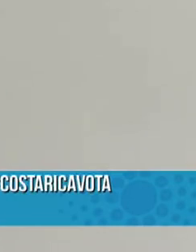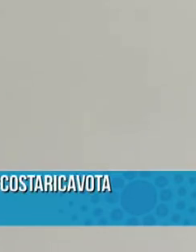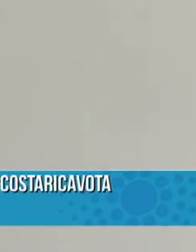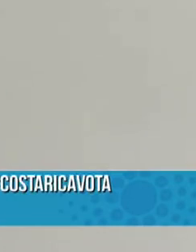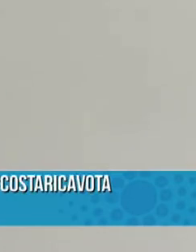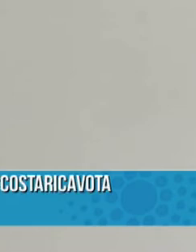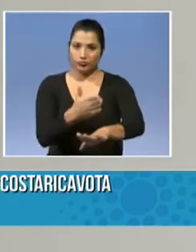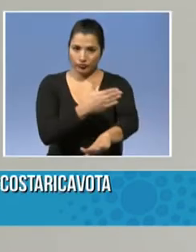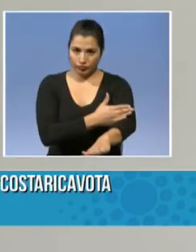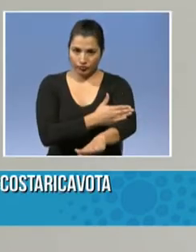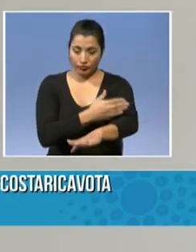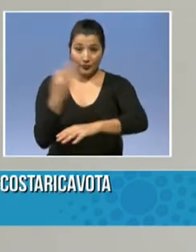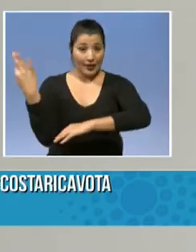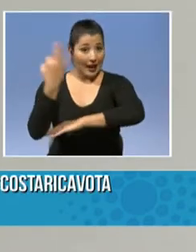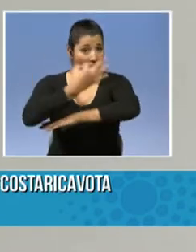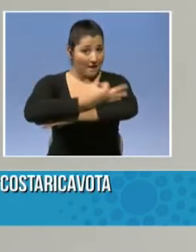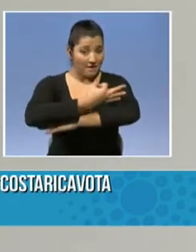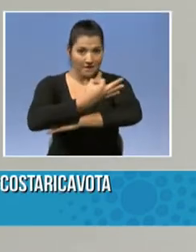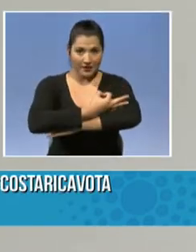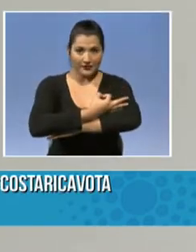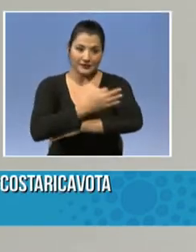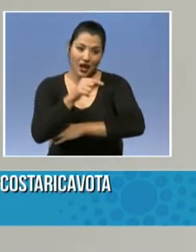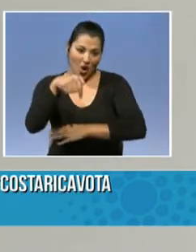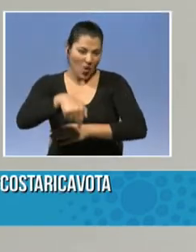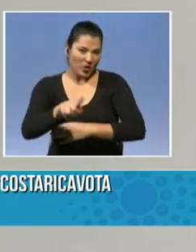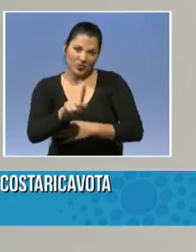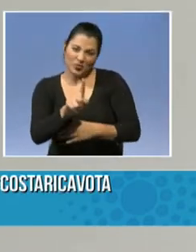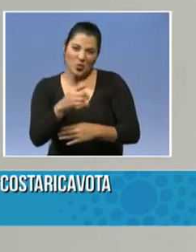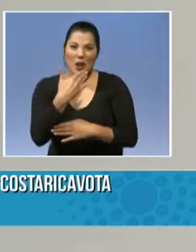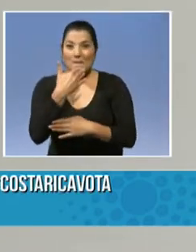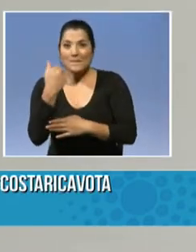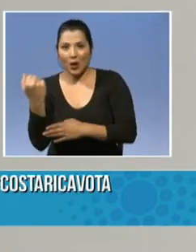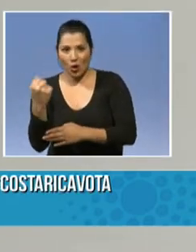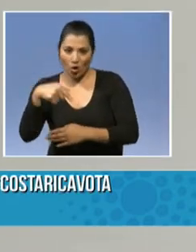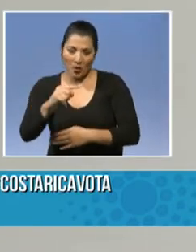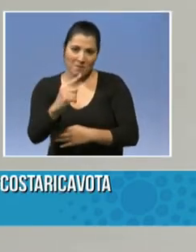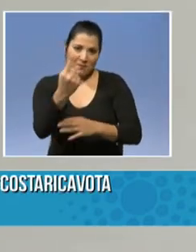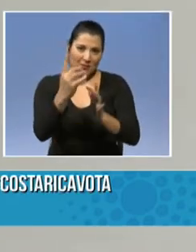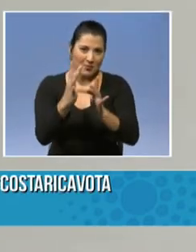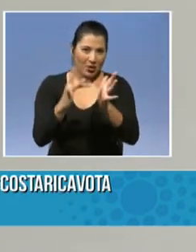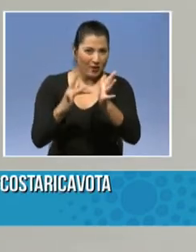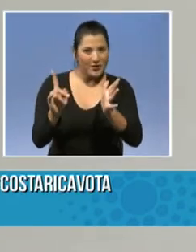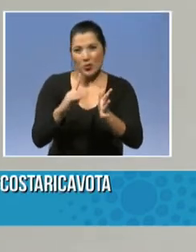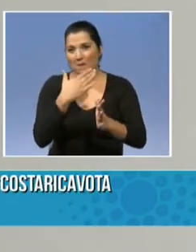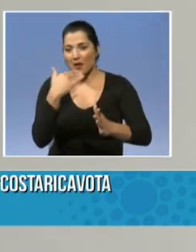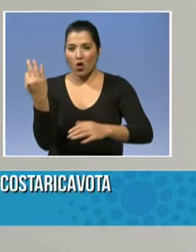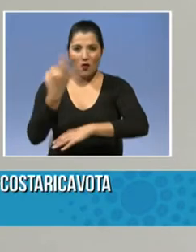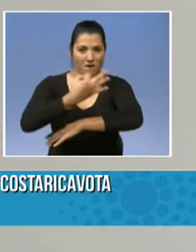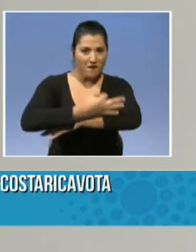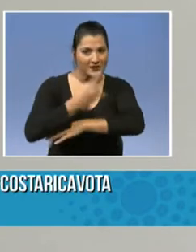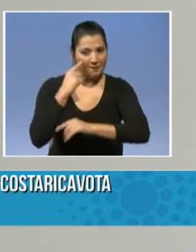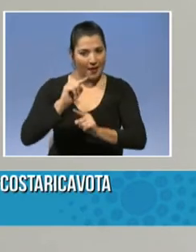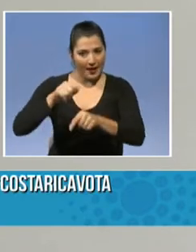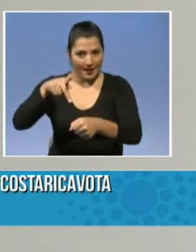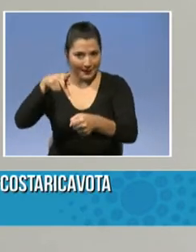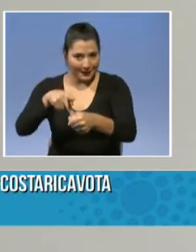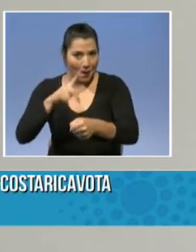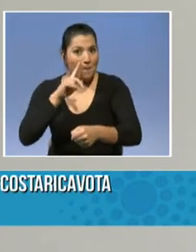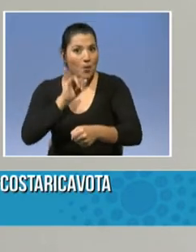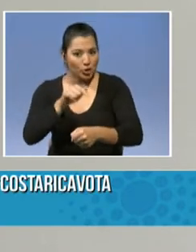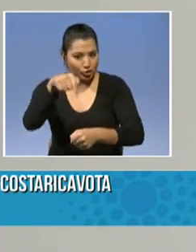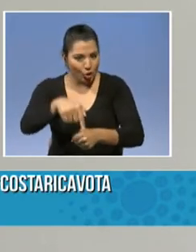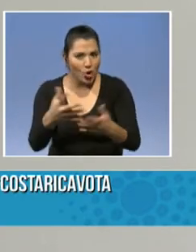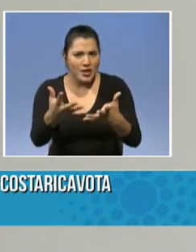superado. La fecha tampoco era la idónea para una participación robusta, y por eso quiero felicitar a todos aquellos que